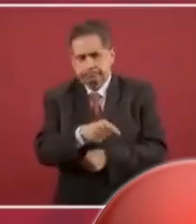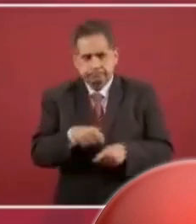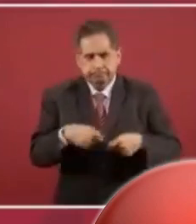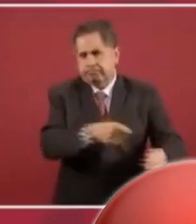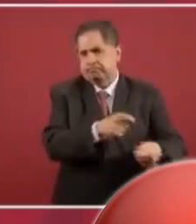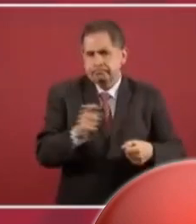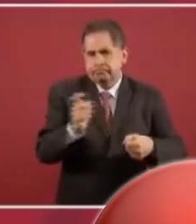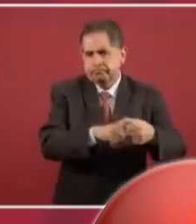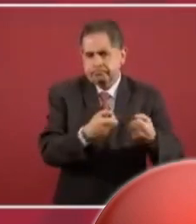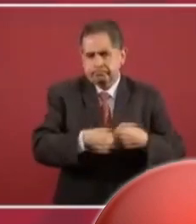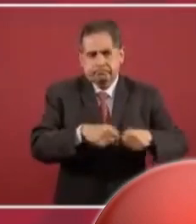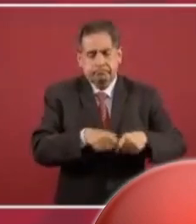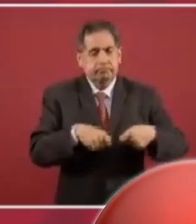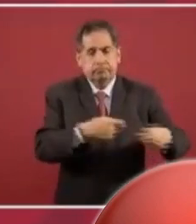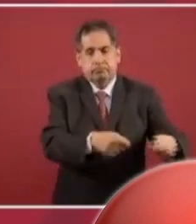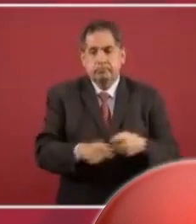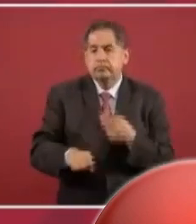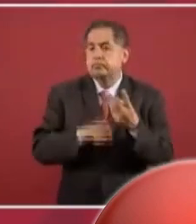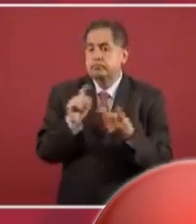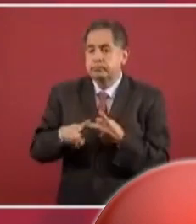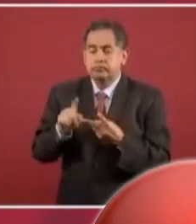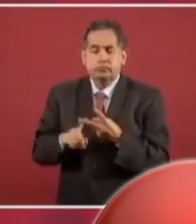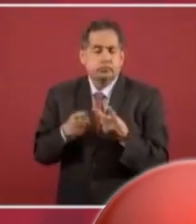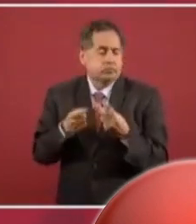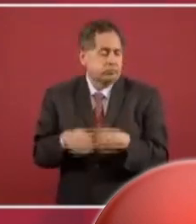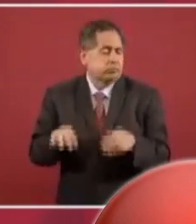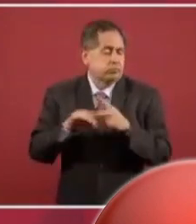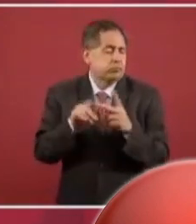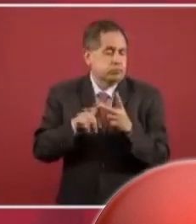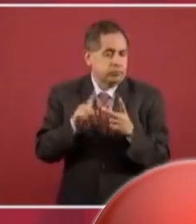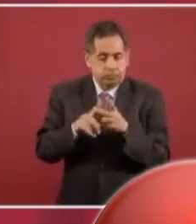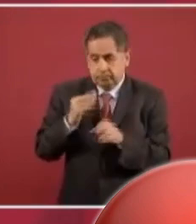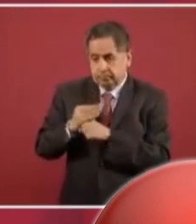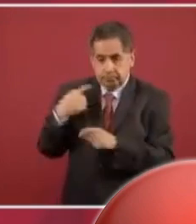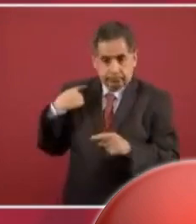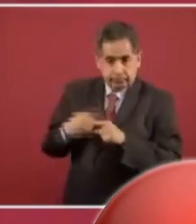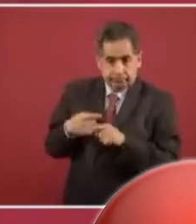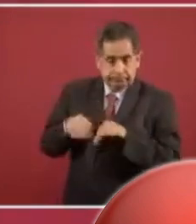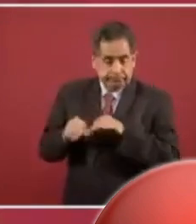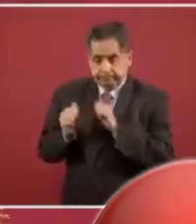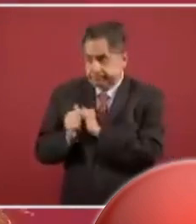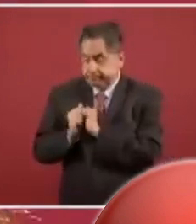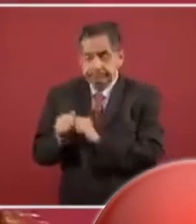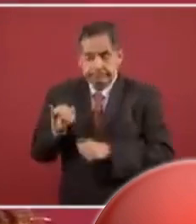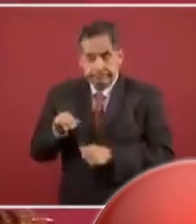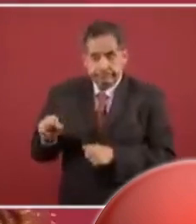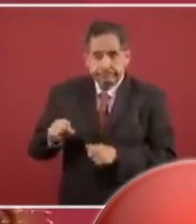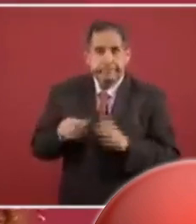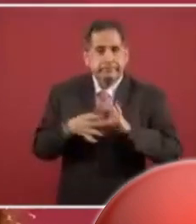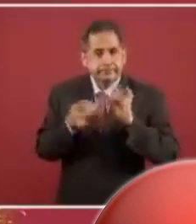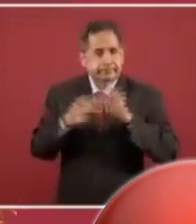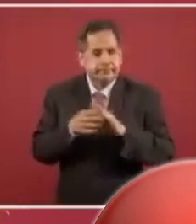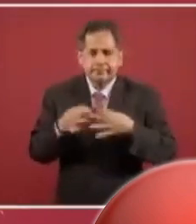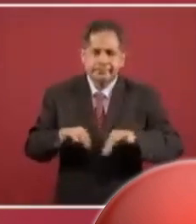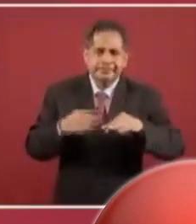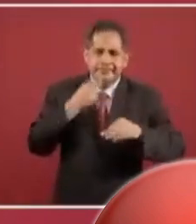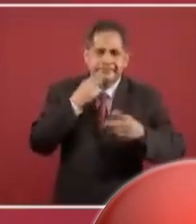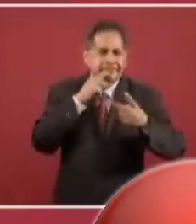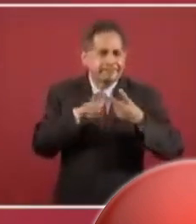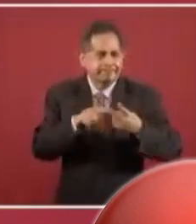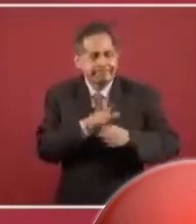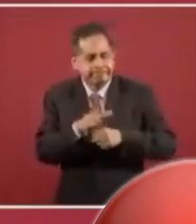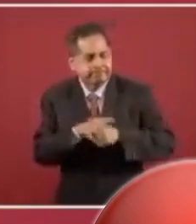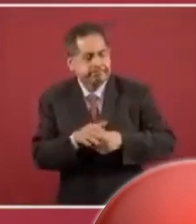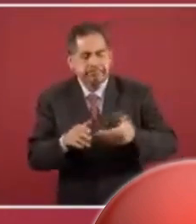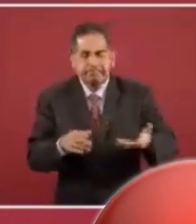en el Seguro Social. Y lo segundo, que es en lo que hemos venido trabajando con el IMSS, es tener herramientas eficientes, es decir,